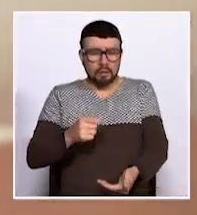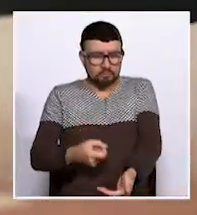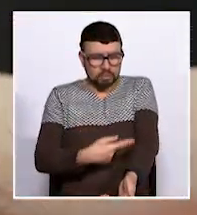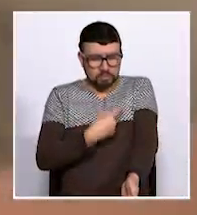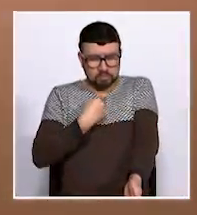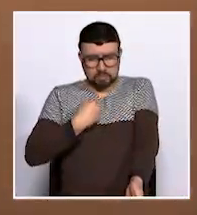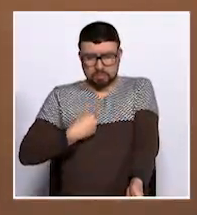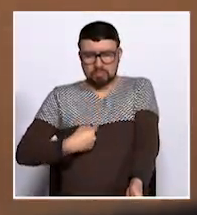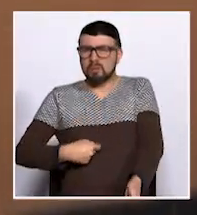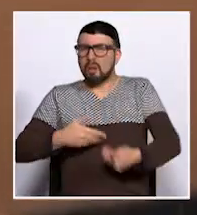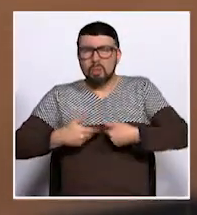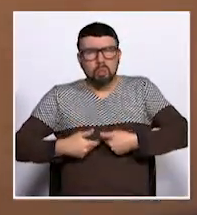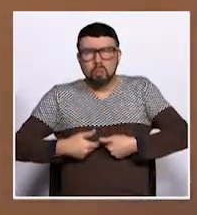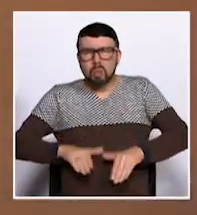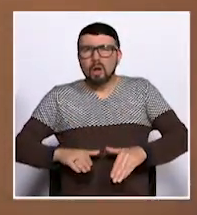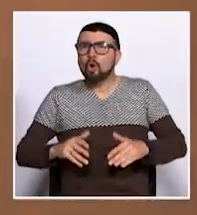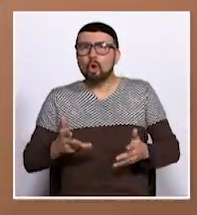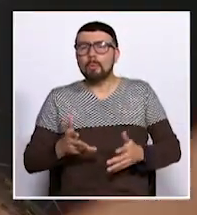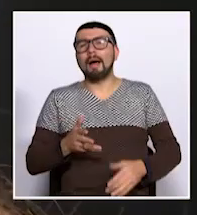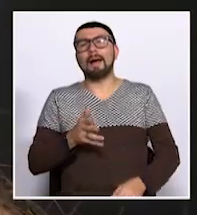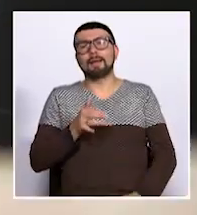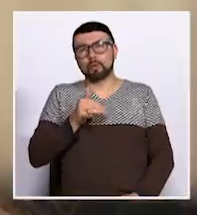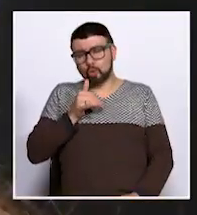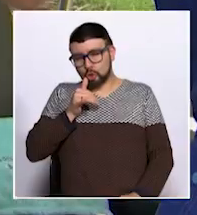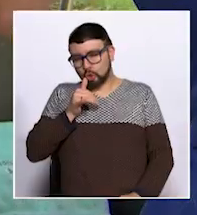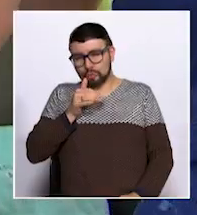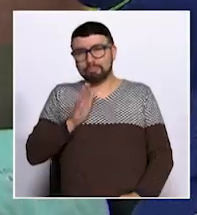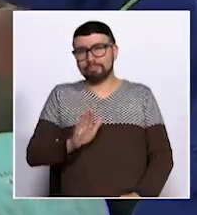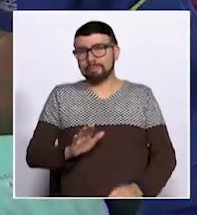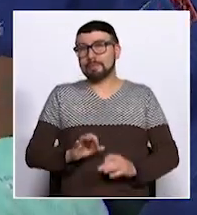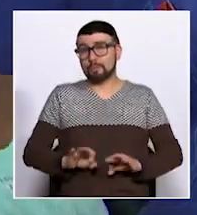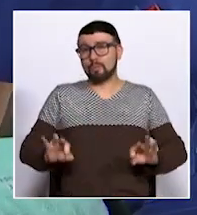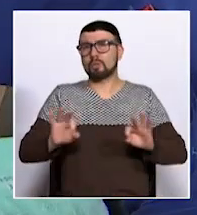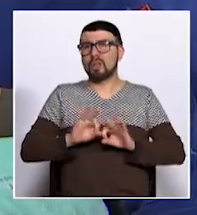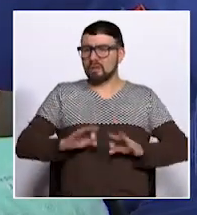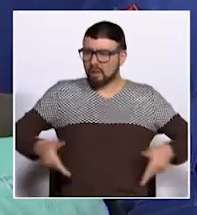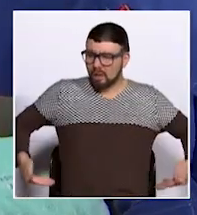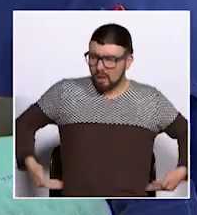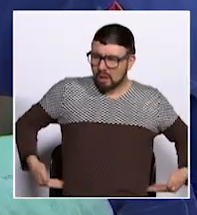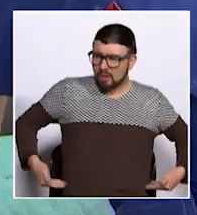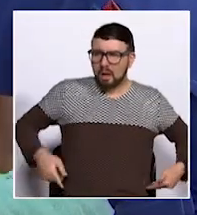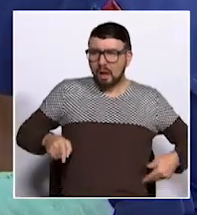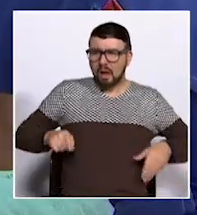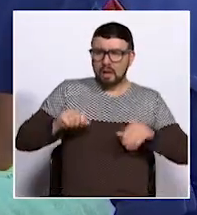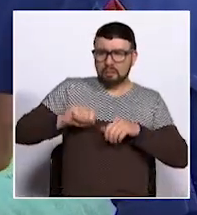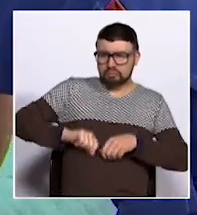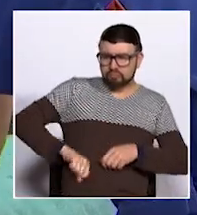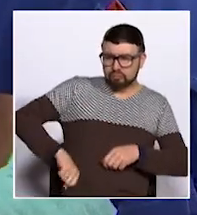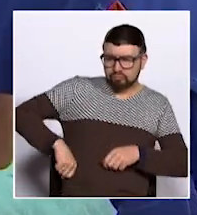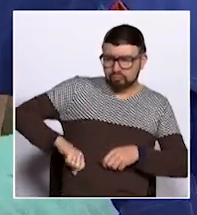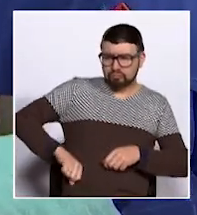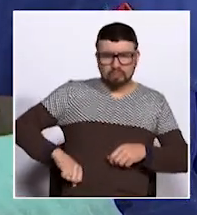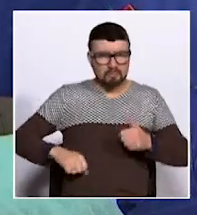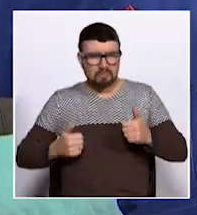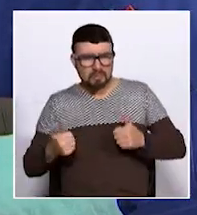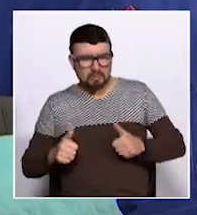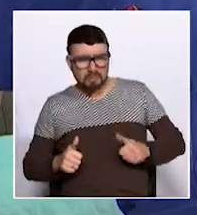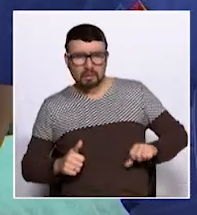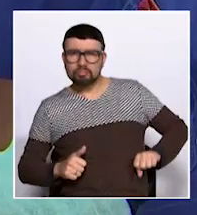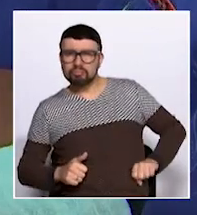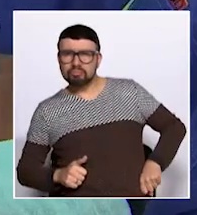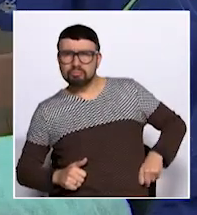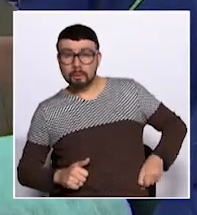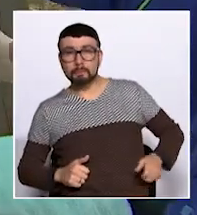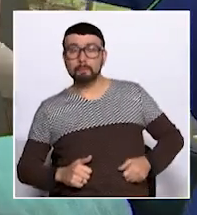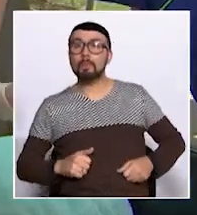sacar por vía urinaria. Entonces es muy importante ir mirando cómo está el riñón. Cada 4 quelaciones vamos a poner un suero